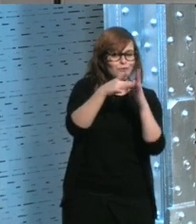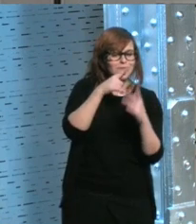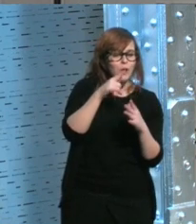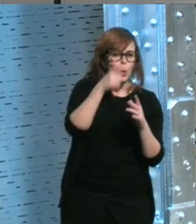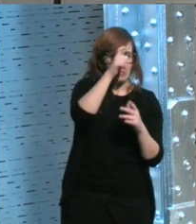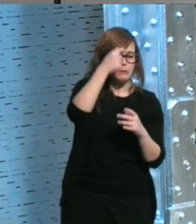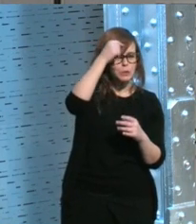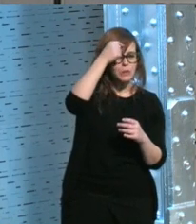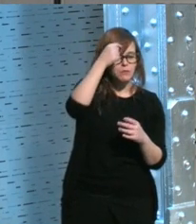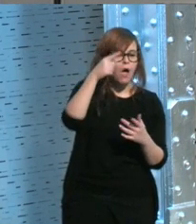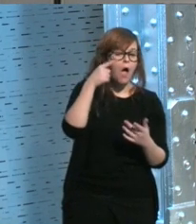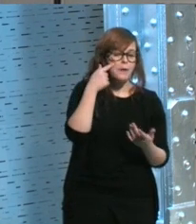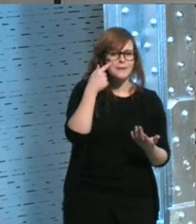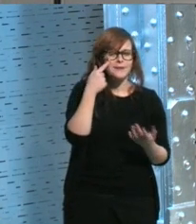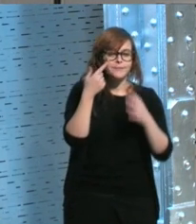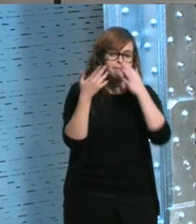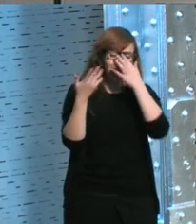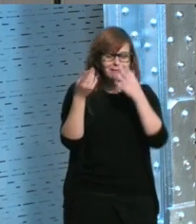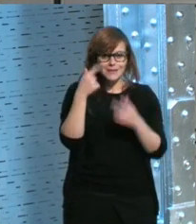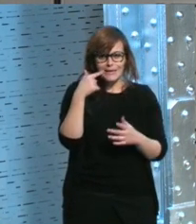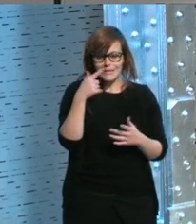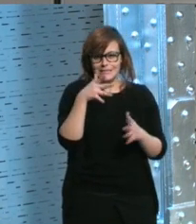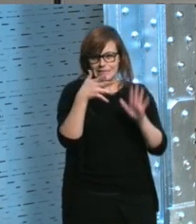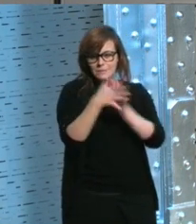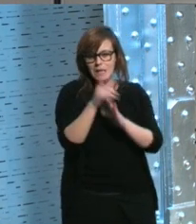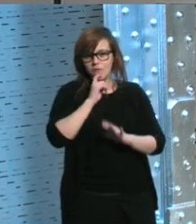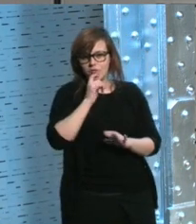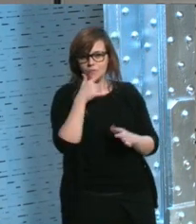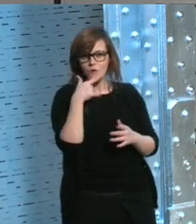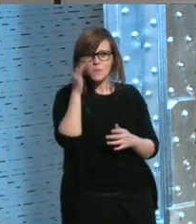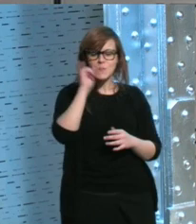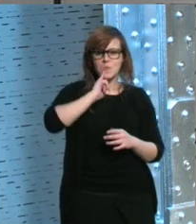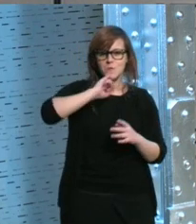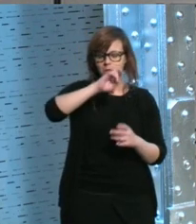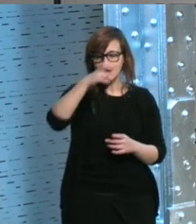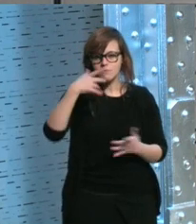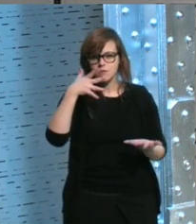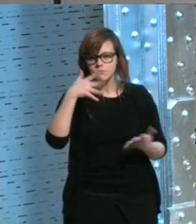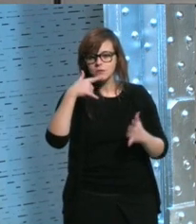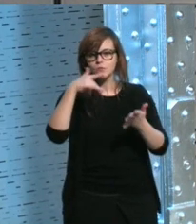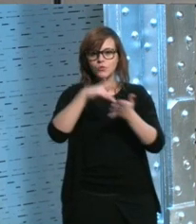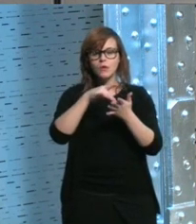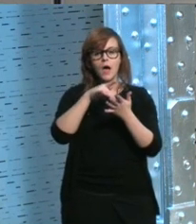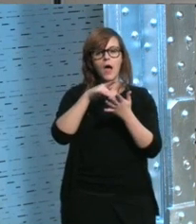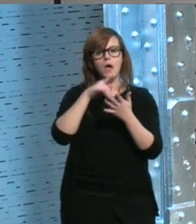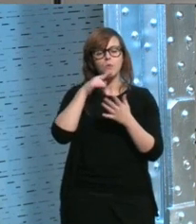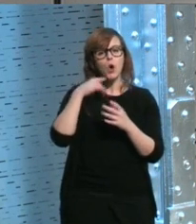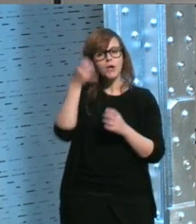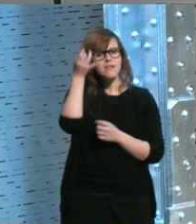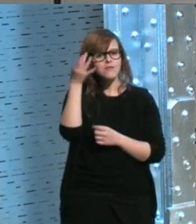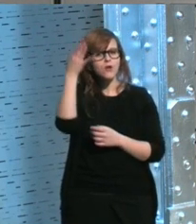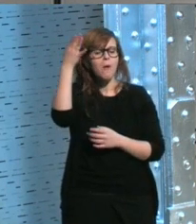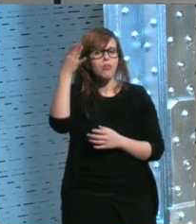yo, cómo se resolver en Cuba, en fin, no sé. Hay que encontrar el término. Innovación frugal, como innovar con